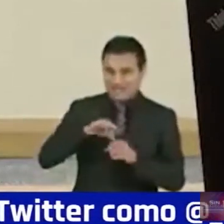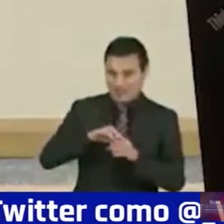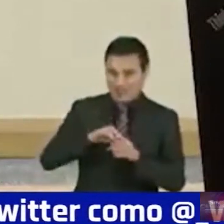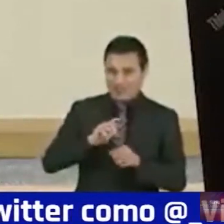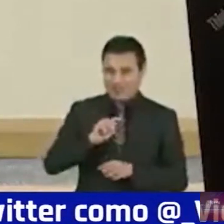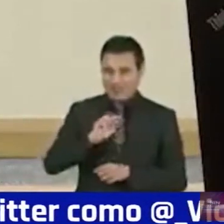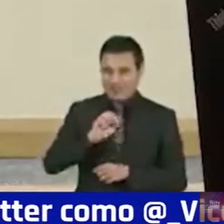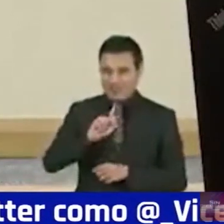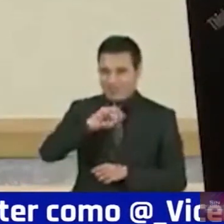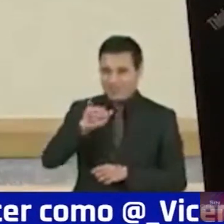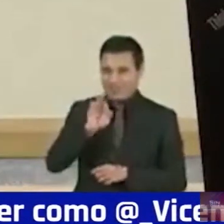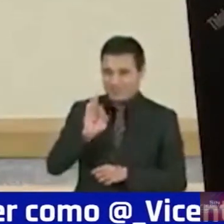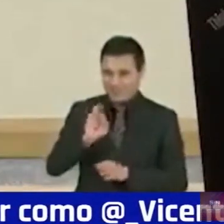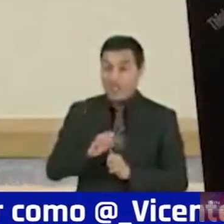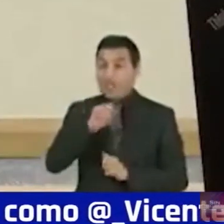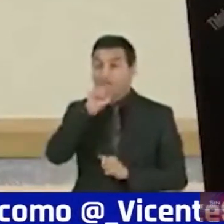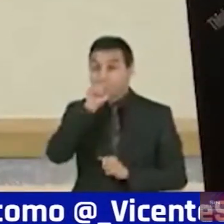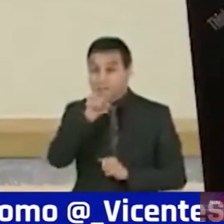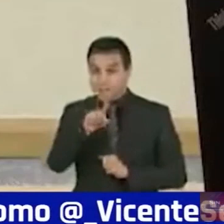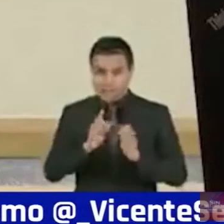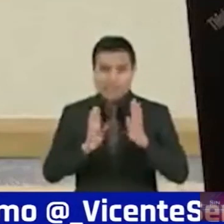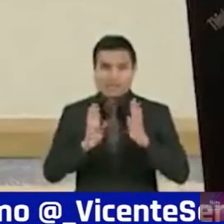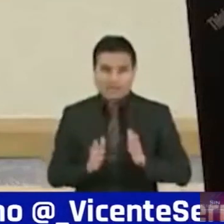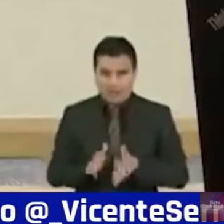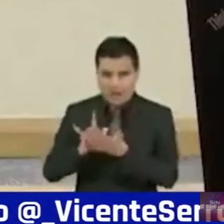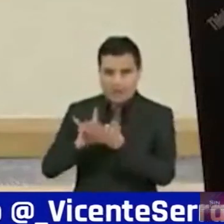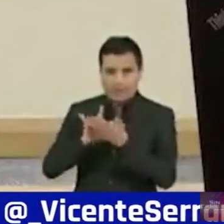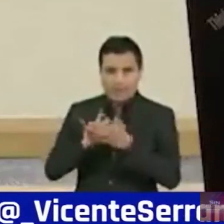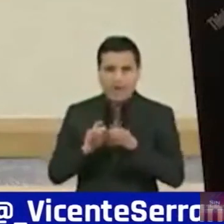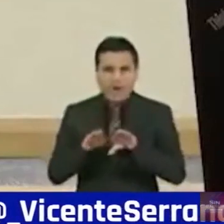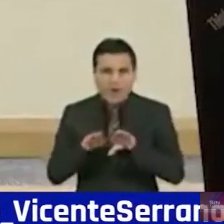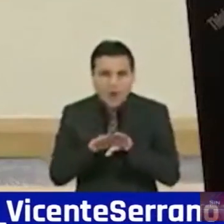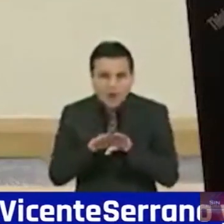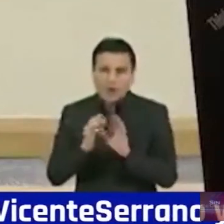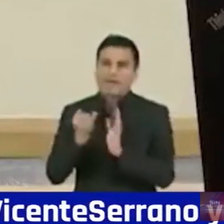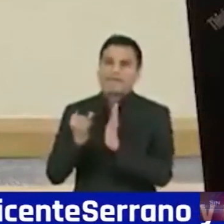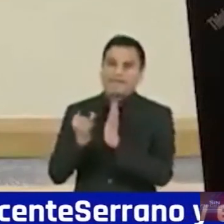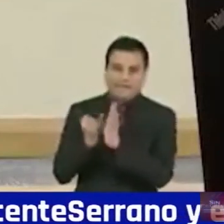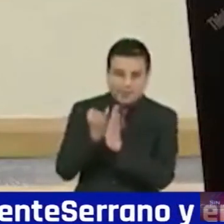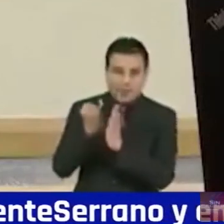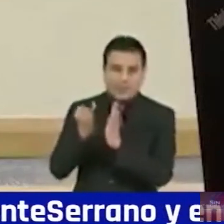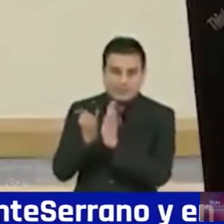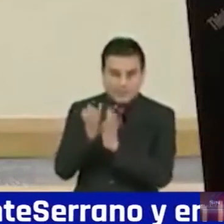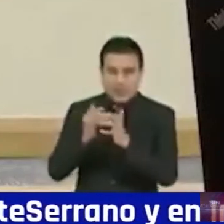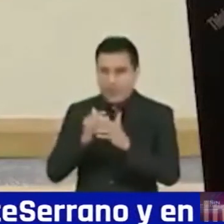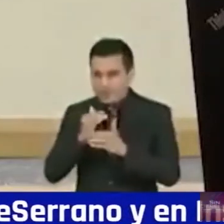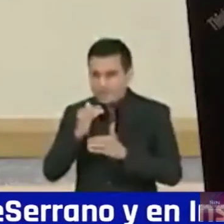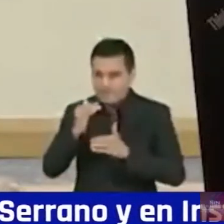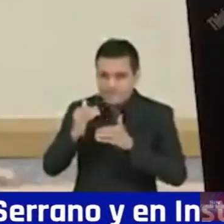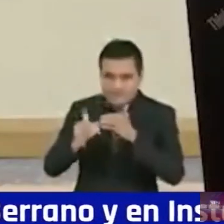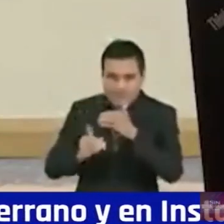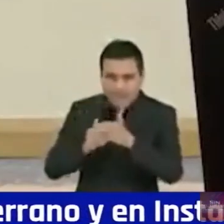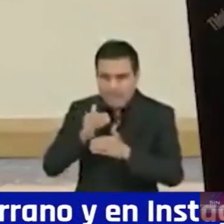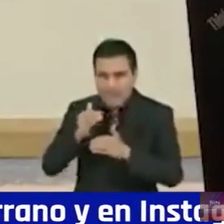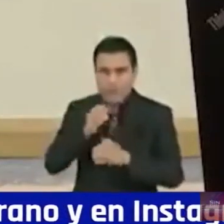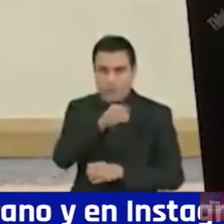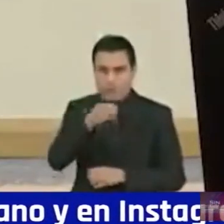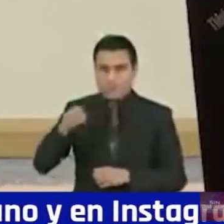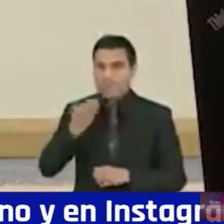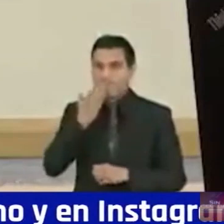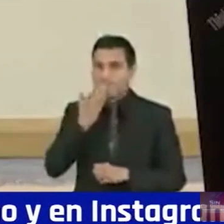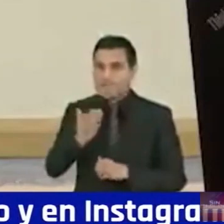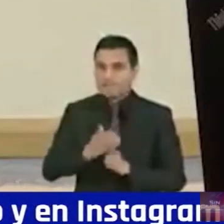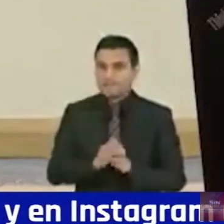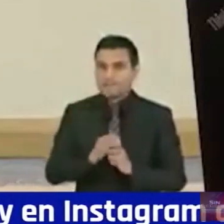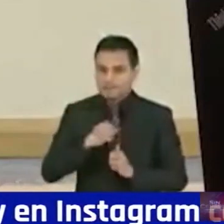de la Federación contribuyó con las resoluciones que fortalecieron la certeza jurídica en cada una de las etapas del proceso revocatorio, confirmando,